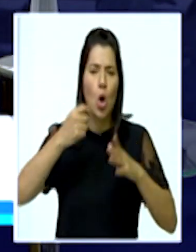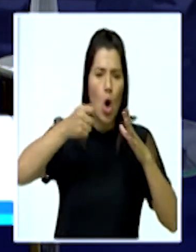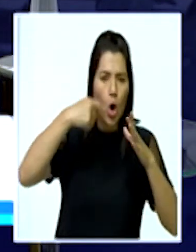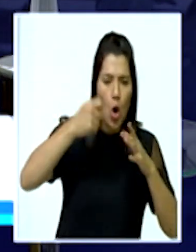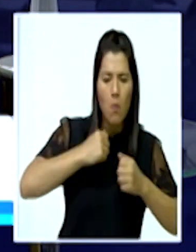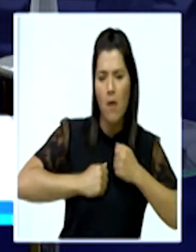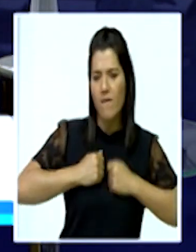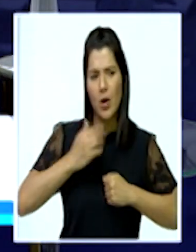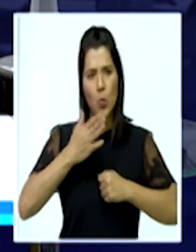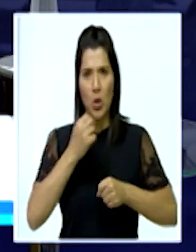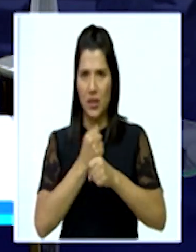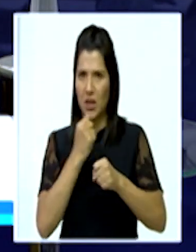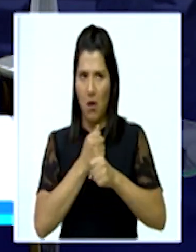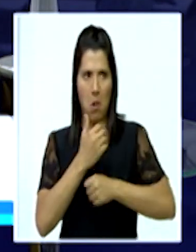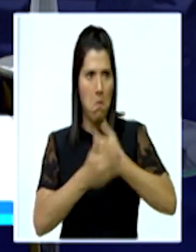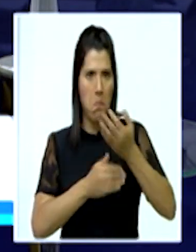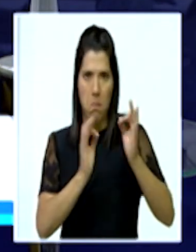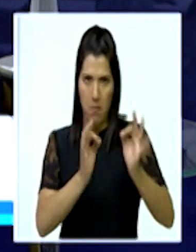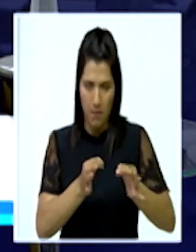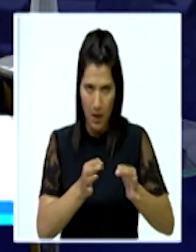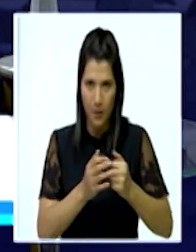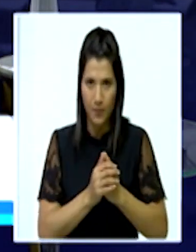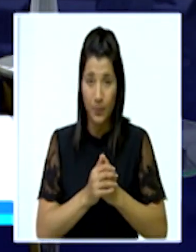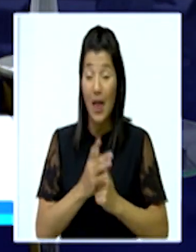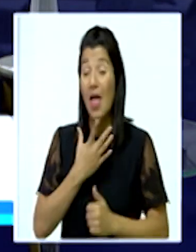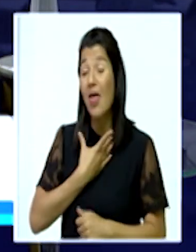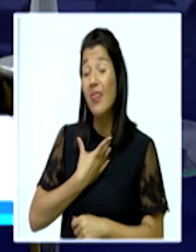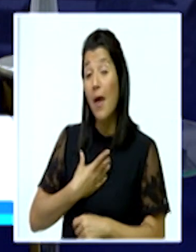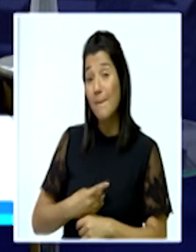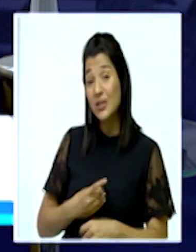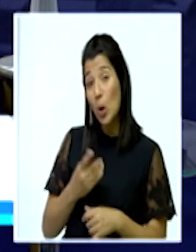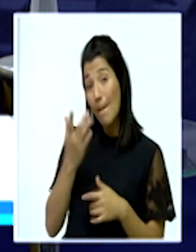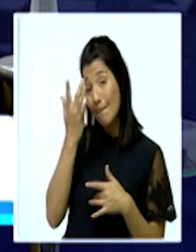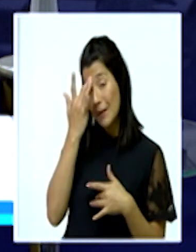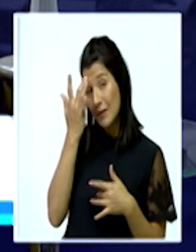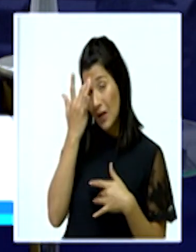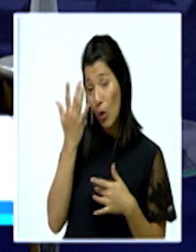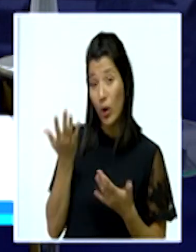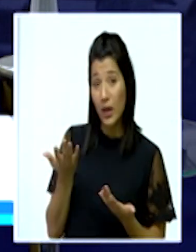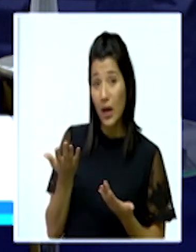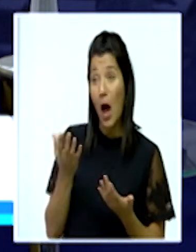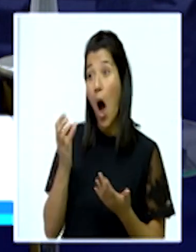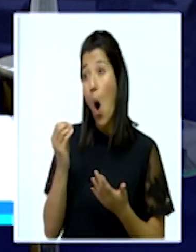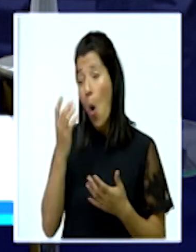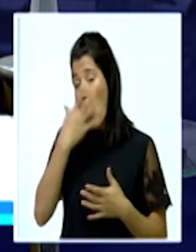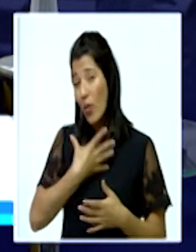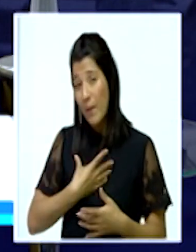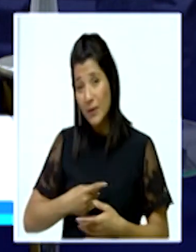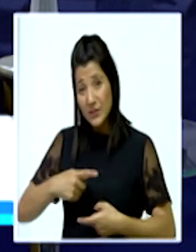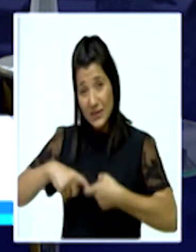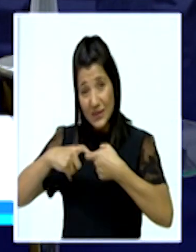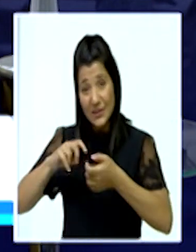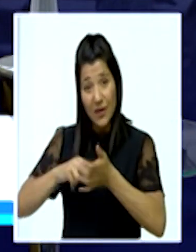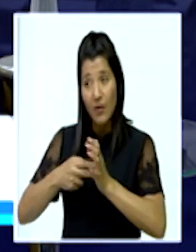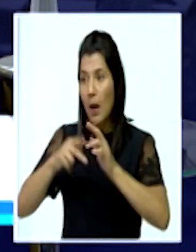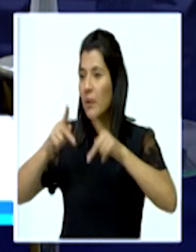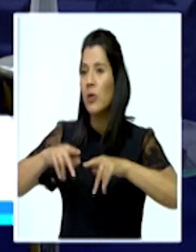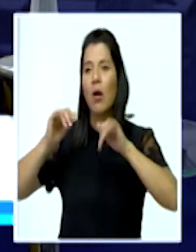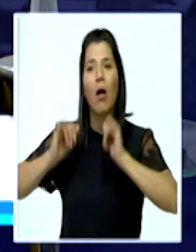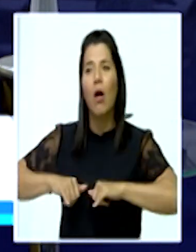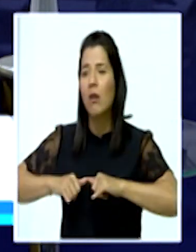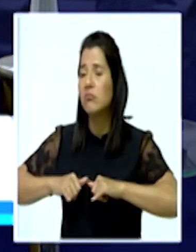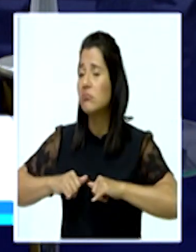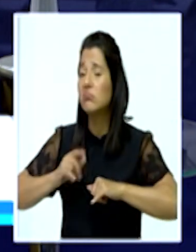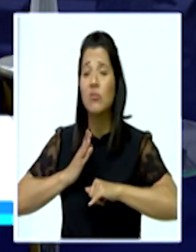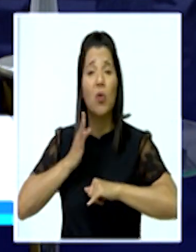al trabajo y funciono. La depresión patológica o estancada es la persona que no funciona, que